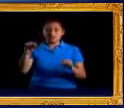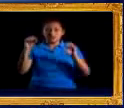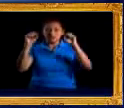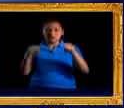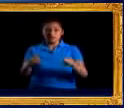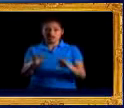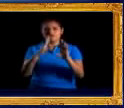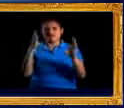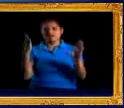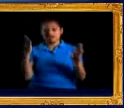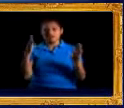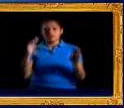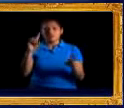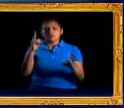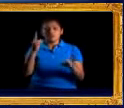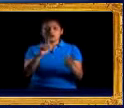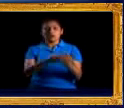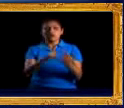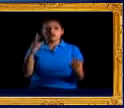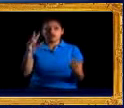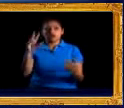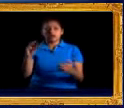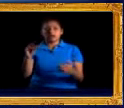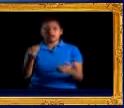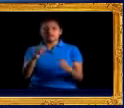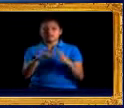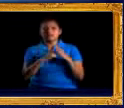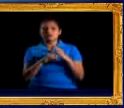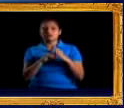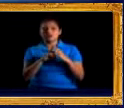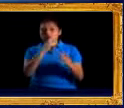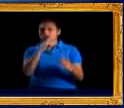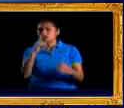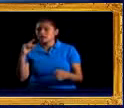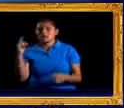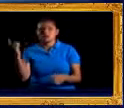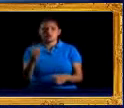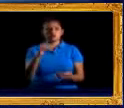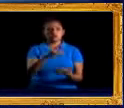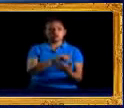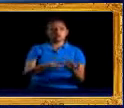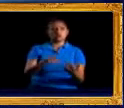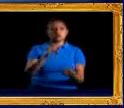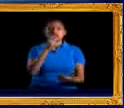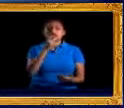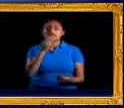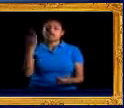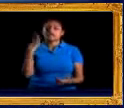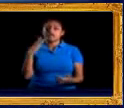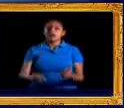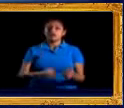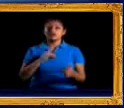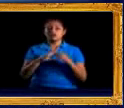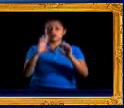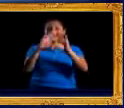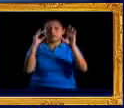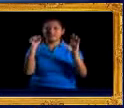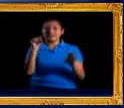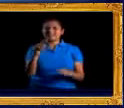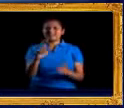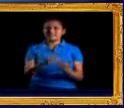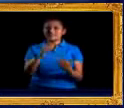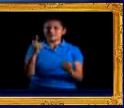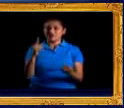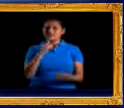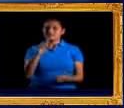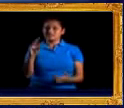totalmente sellado que se empezó a buscar en toda la creación quién era digno de abrir aquel libro. Y dice que